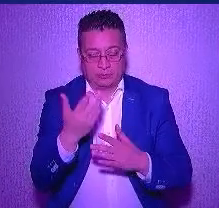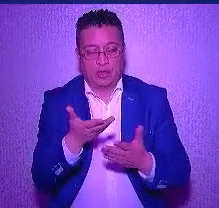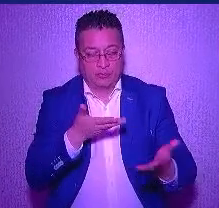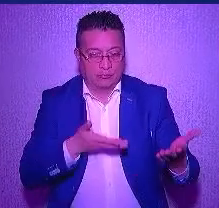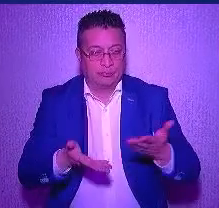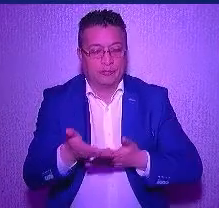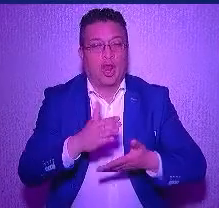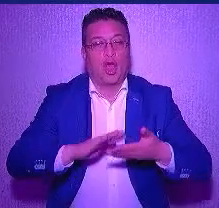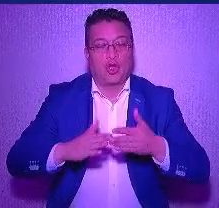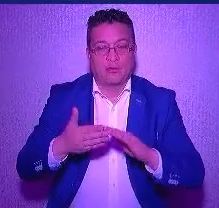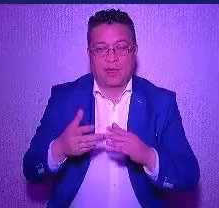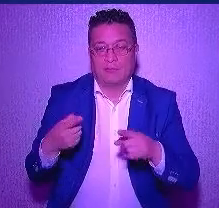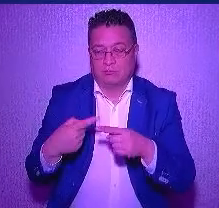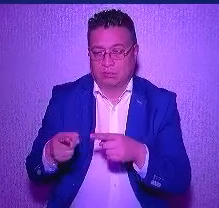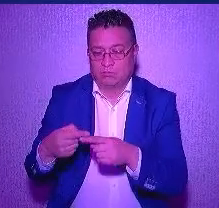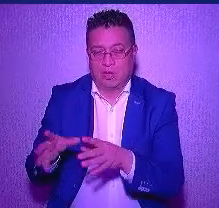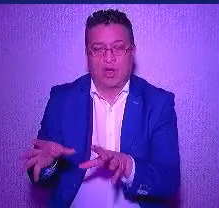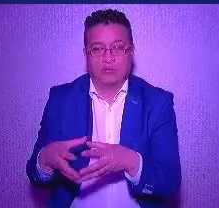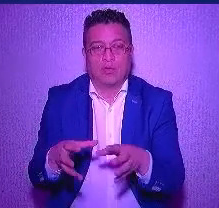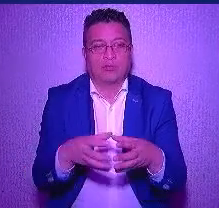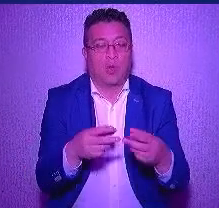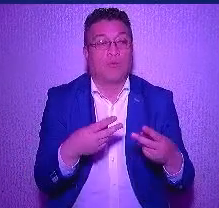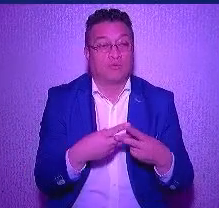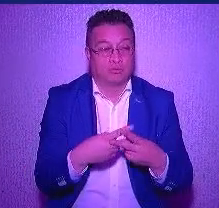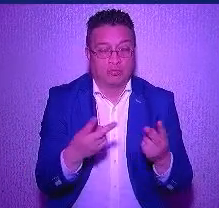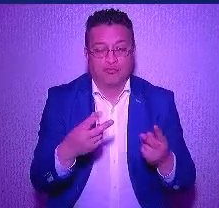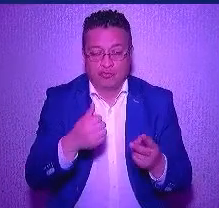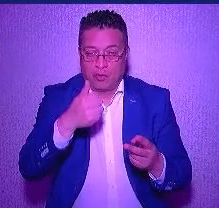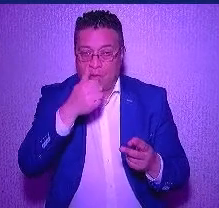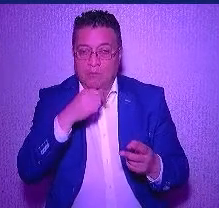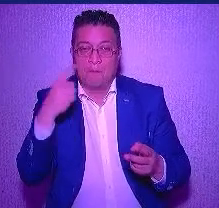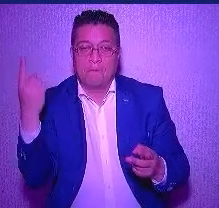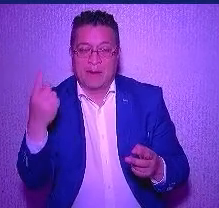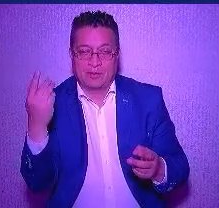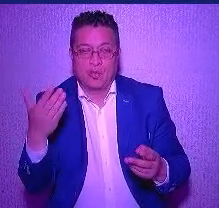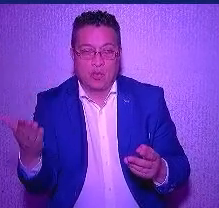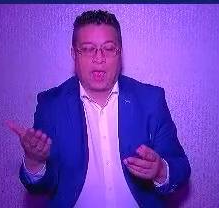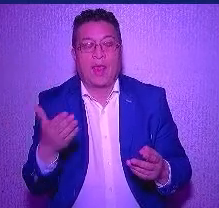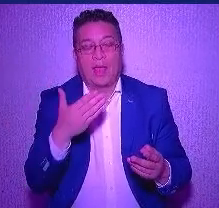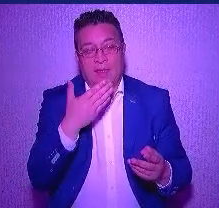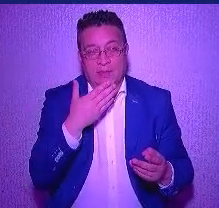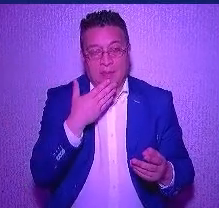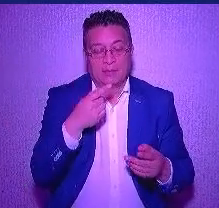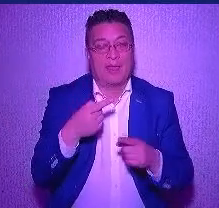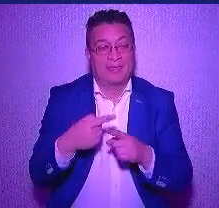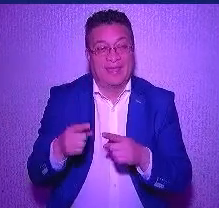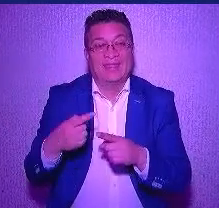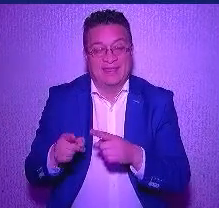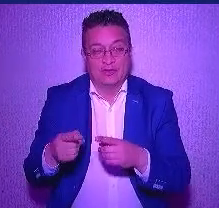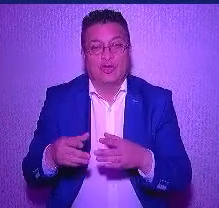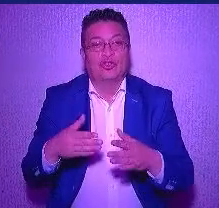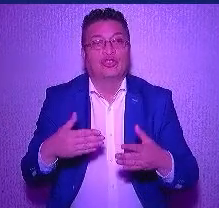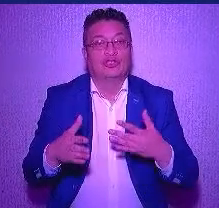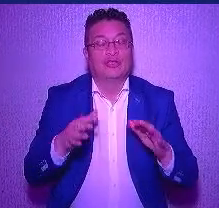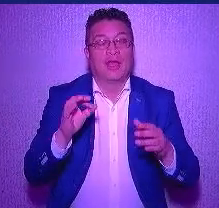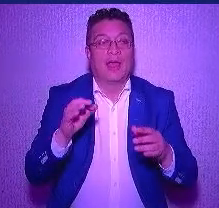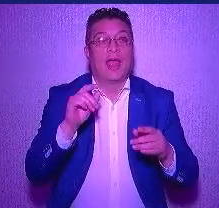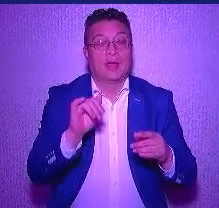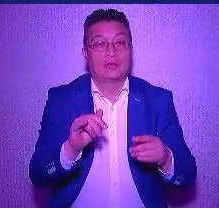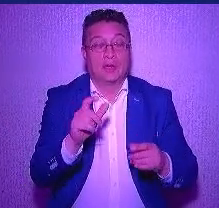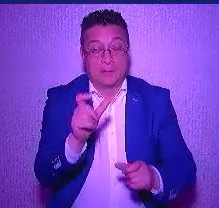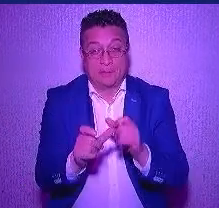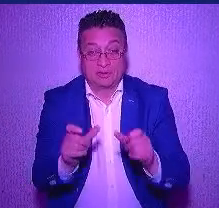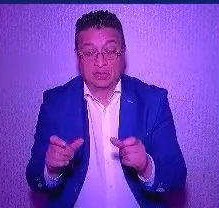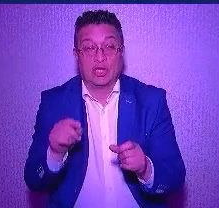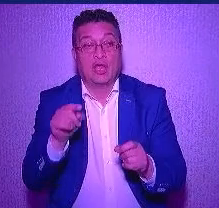diversos tipos de organizaciones de orden público privado no y de distintas naturalezas inclusive nuestros clientes no solamente porque